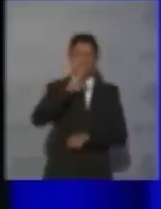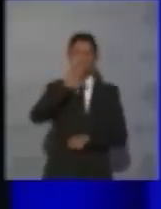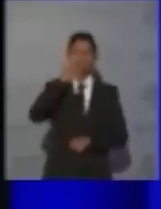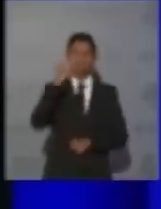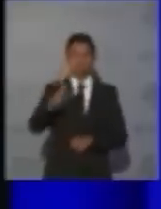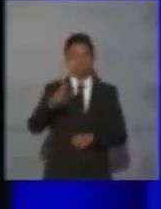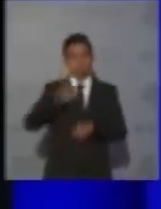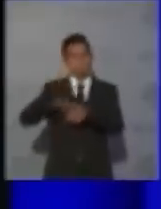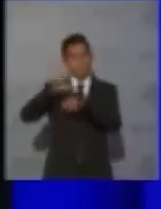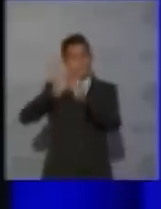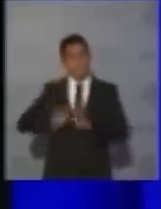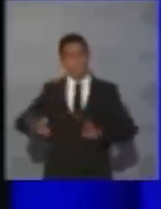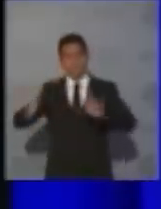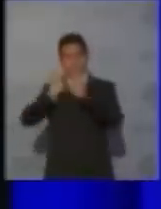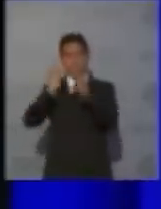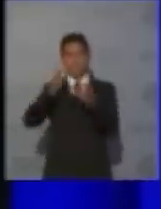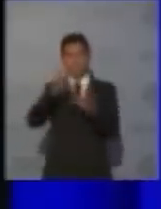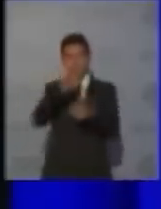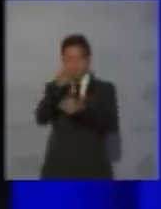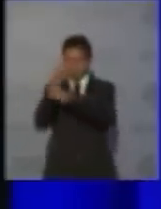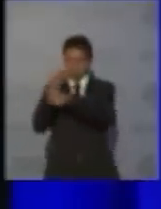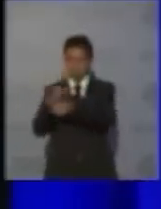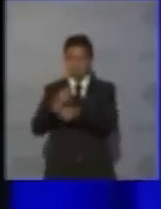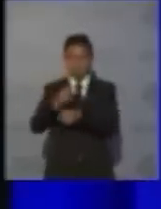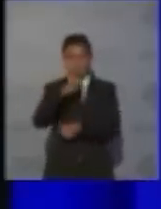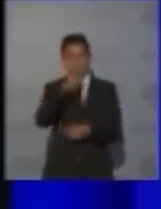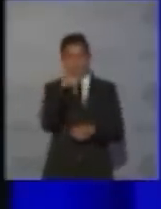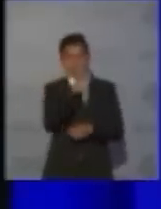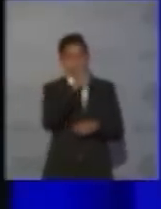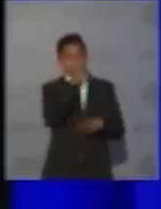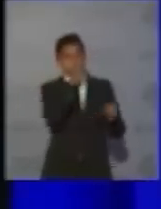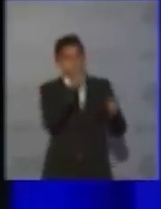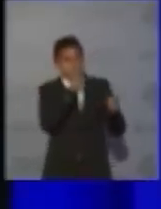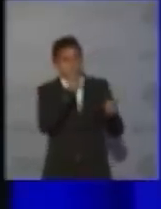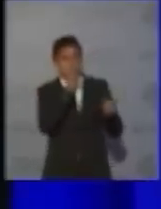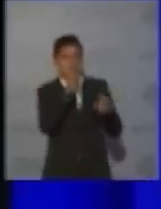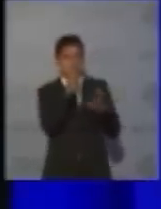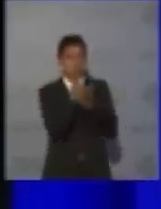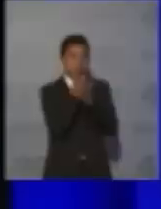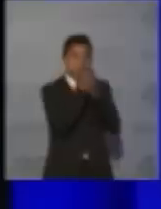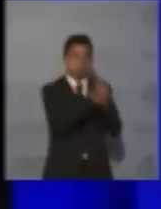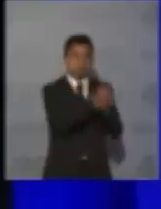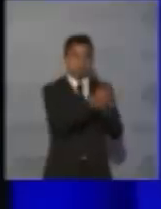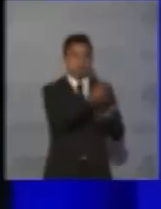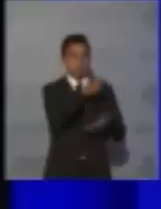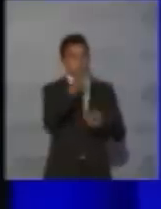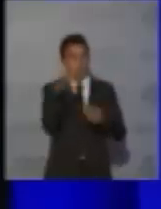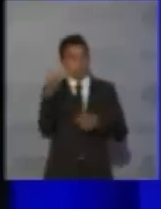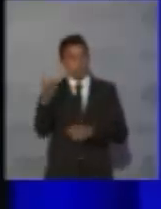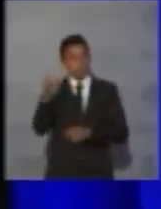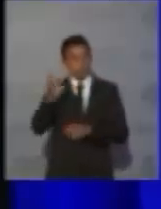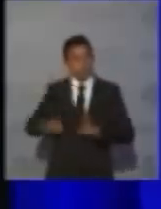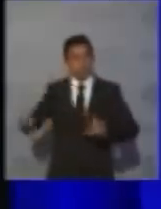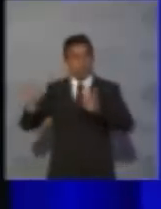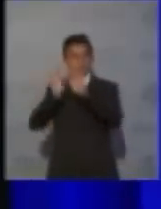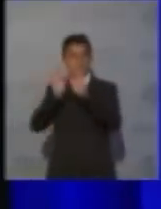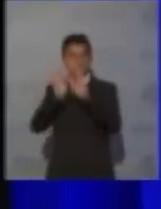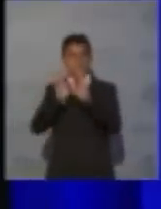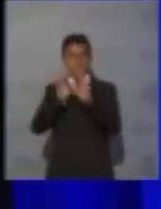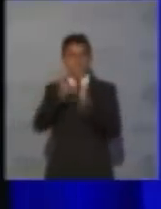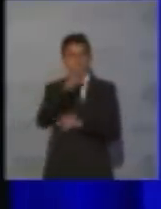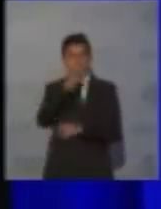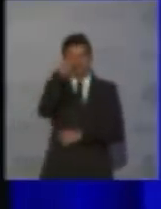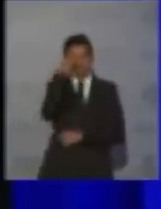donde sientan que hay algún riesgo, los que están haciendo el servicio social, que les quedan 15 días para que culminen el